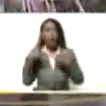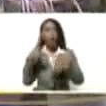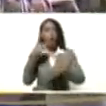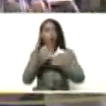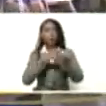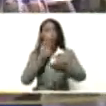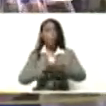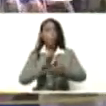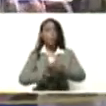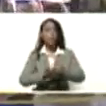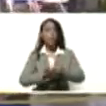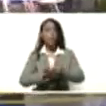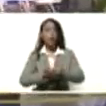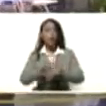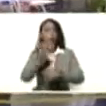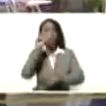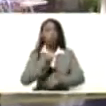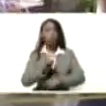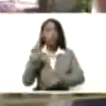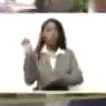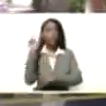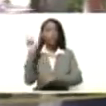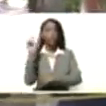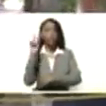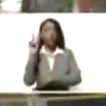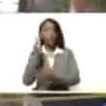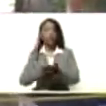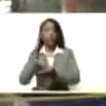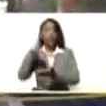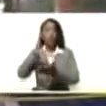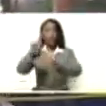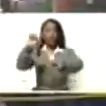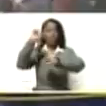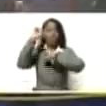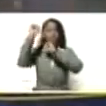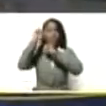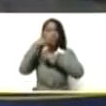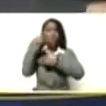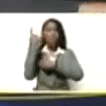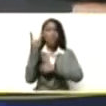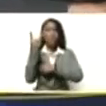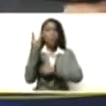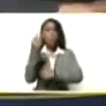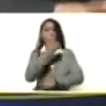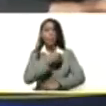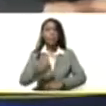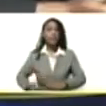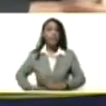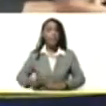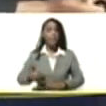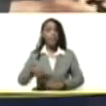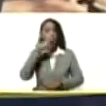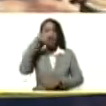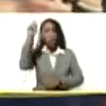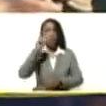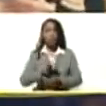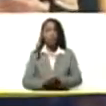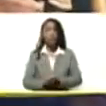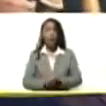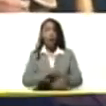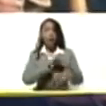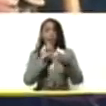en el bloque del sur venezuela se levanta victoriosa así lo ha detallado el presidente nicolás maduro en